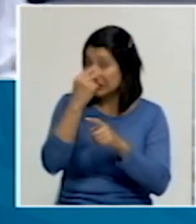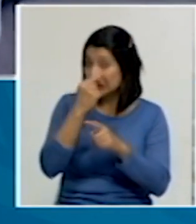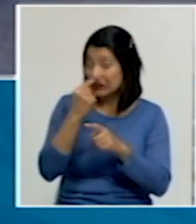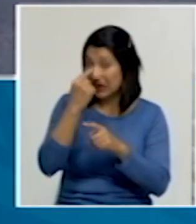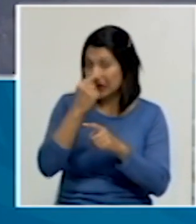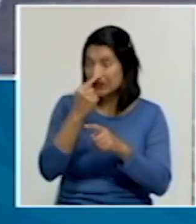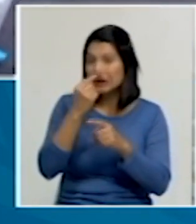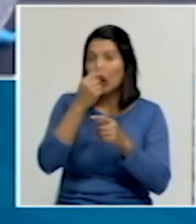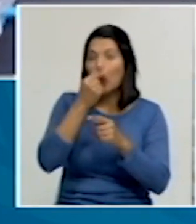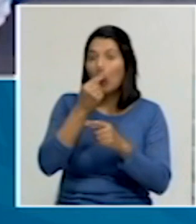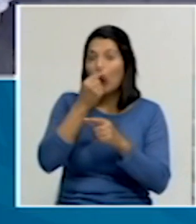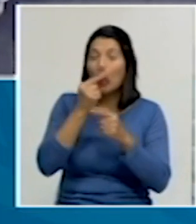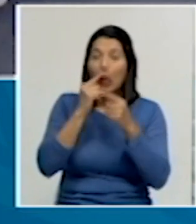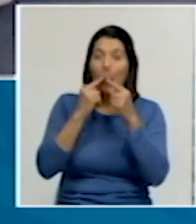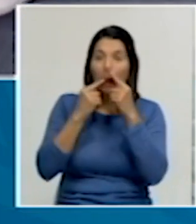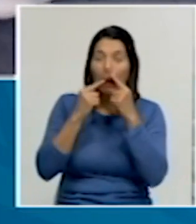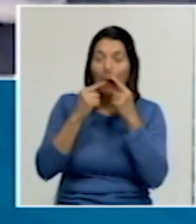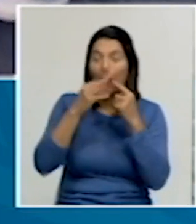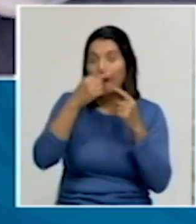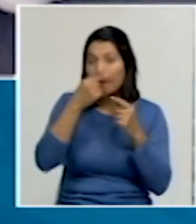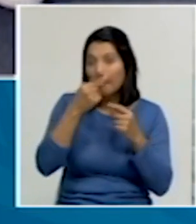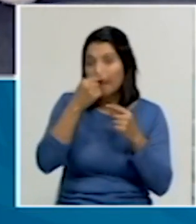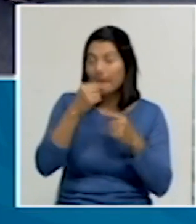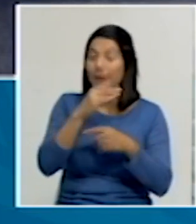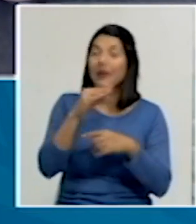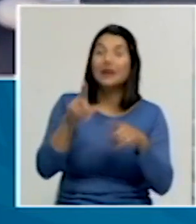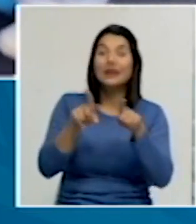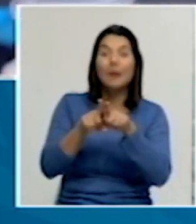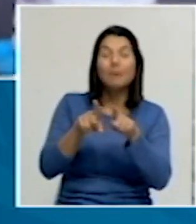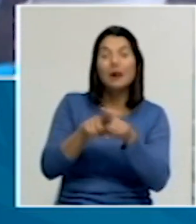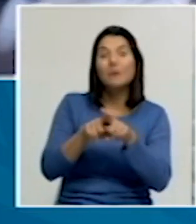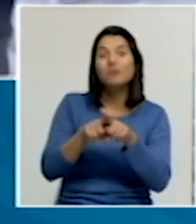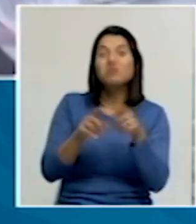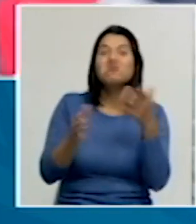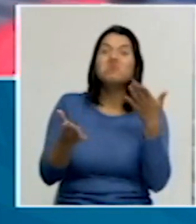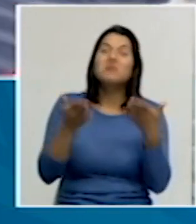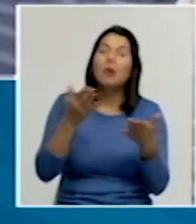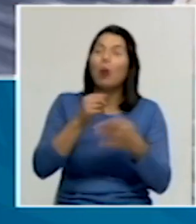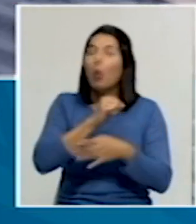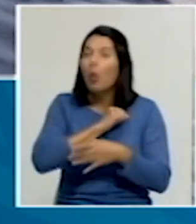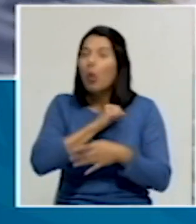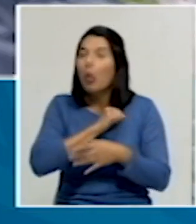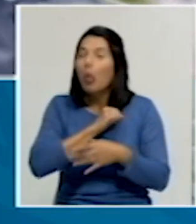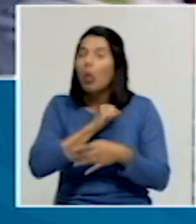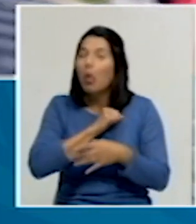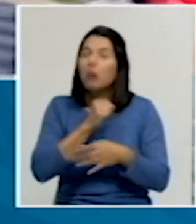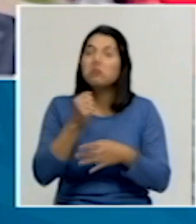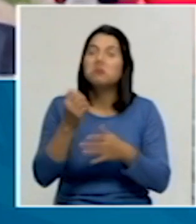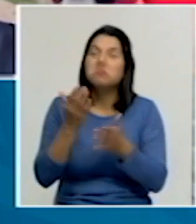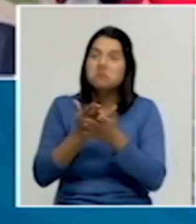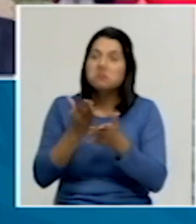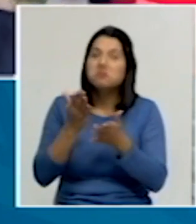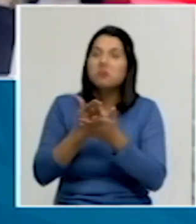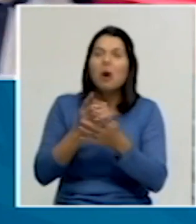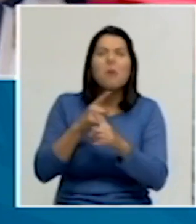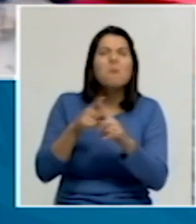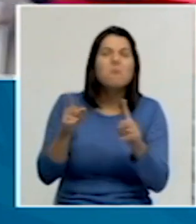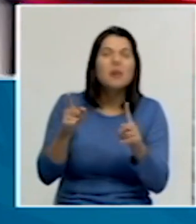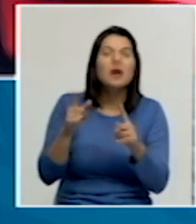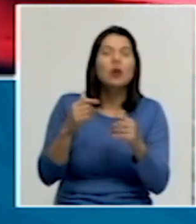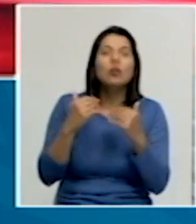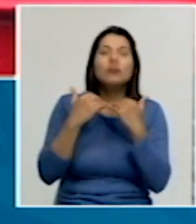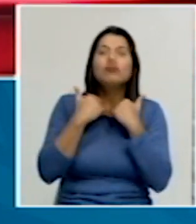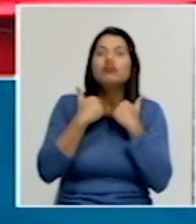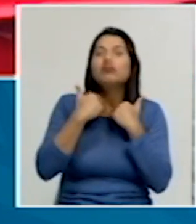de rinorrea, insisto, y tal vez una tosecilla molesta, pero que es de esta parte de acá,